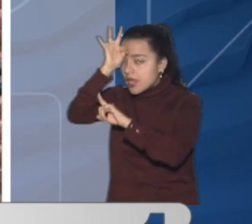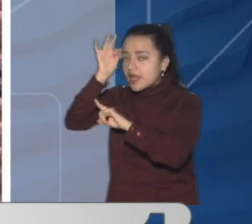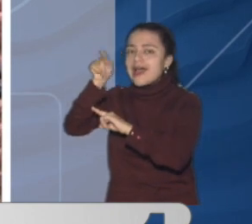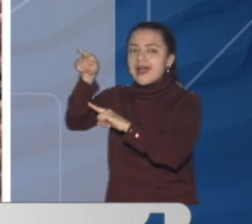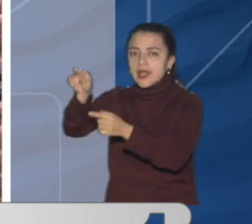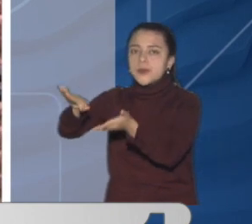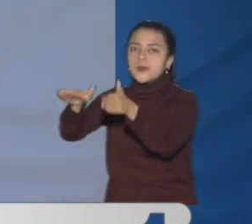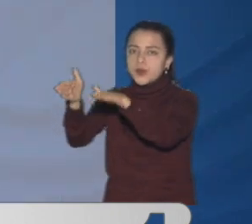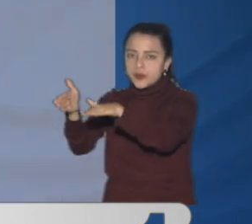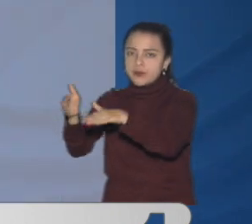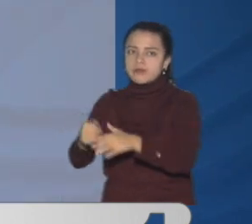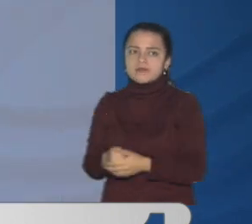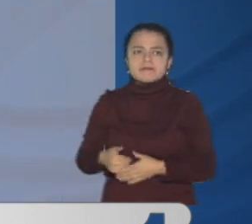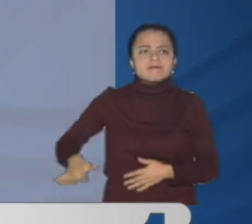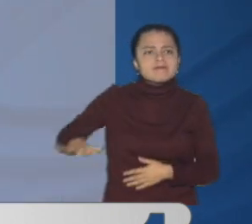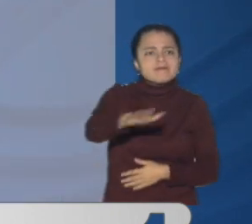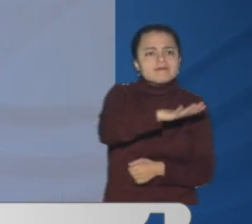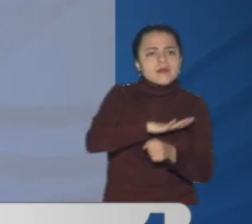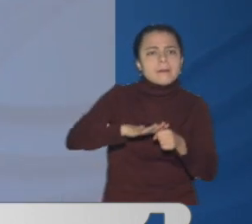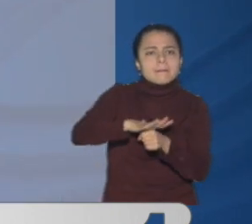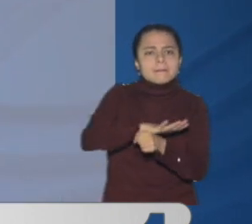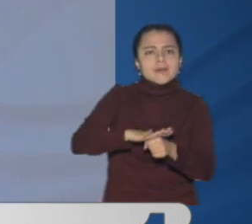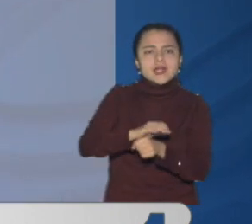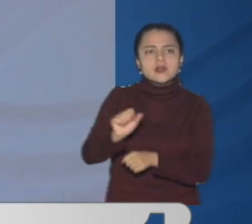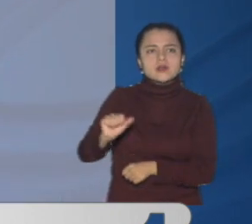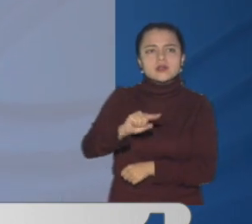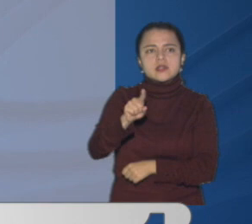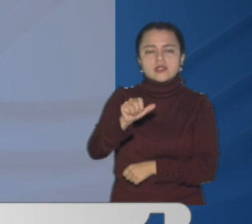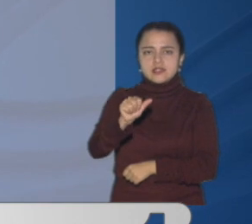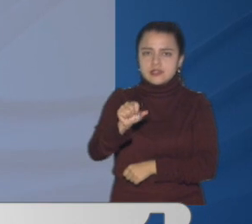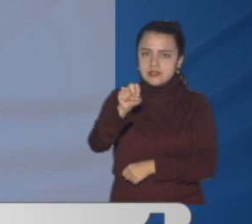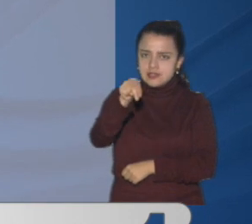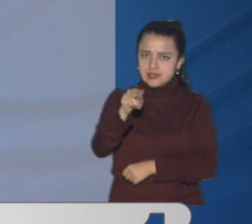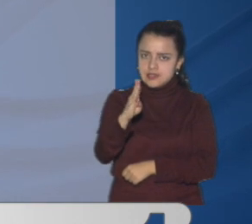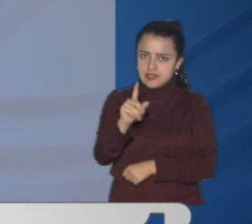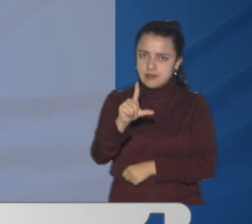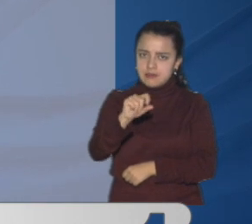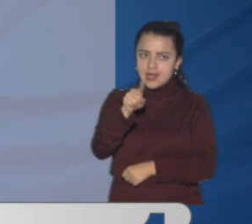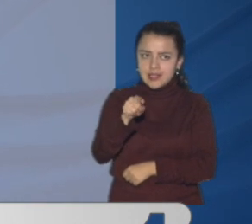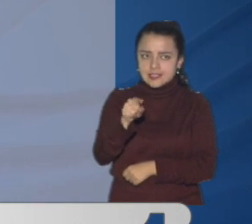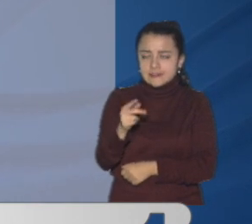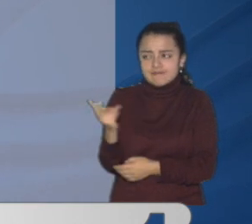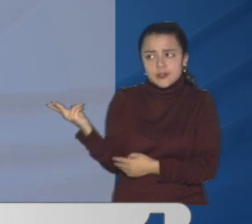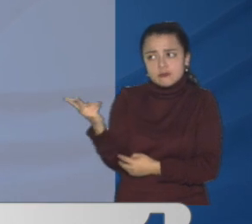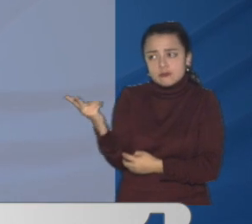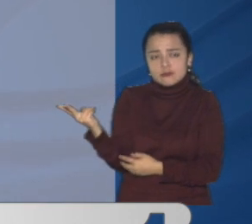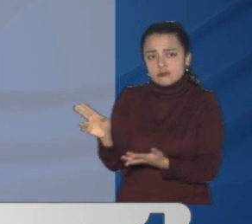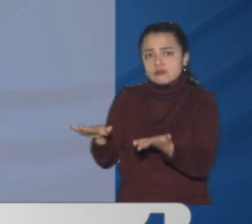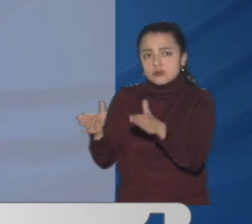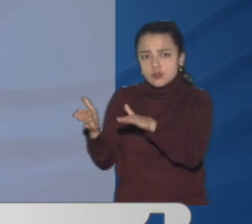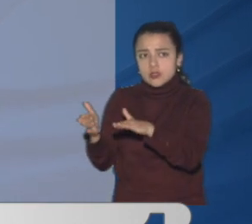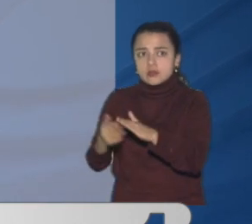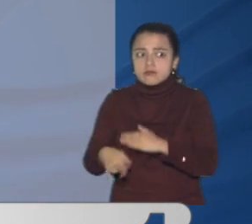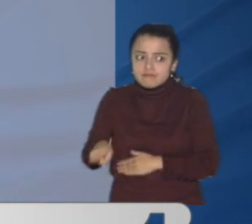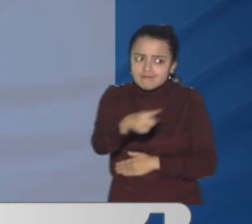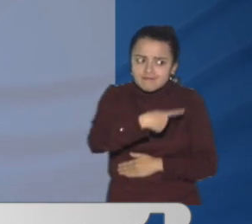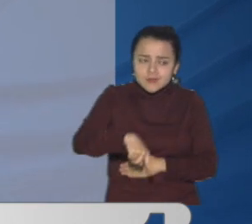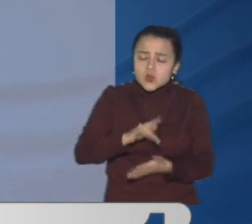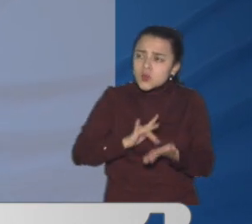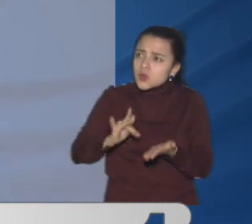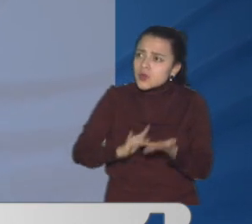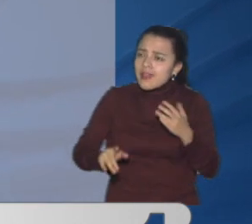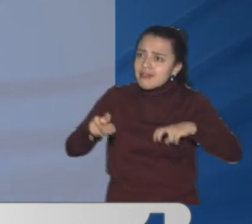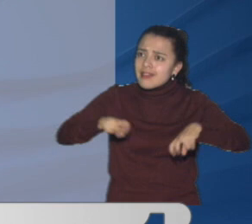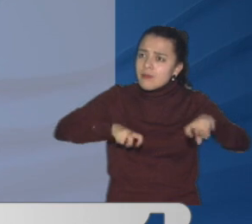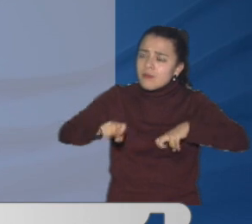Bogotá. Según testigos, la empinada calle que termina con el muro es escenario de accidentes diarios, por lo que piden intervención urgente de la Secretaría